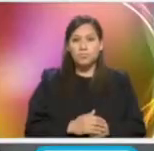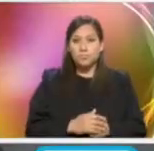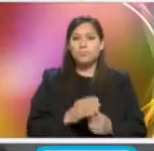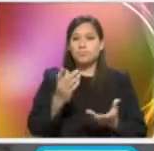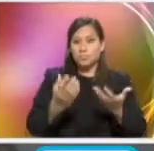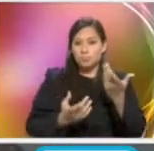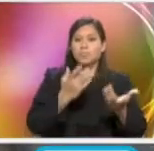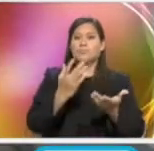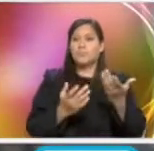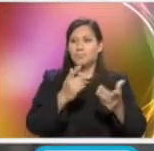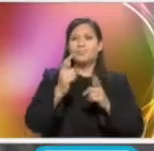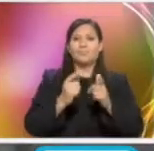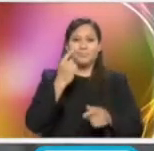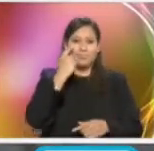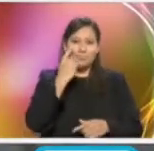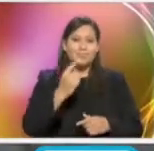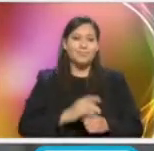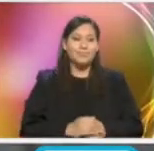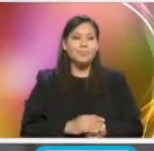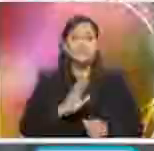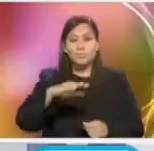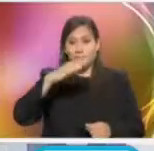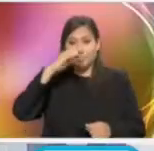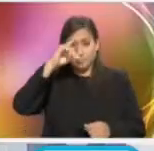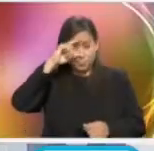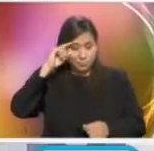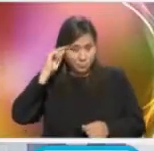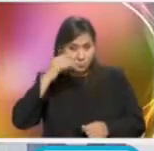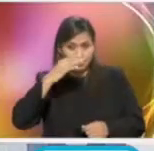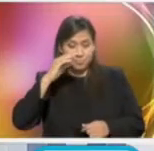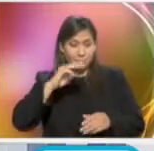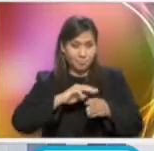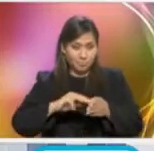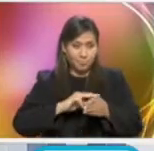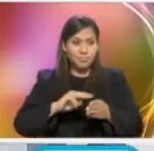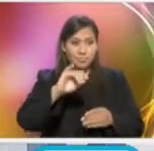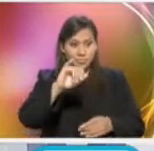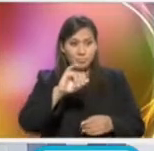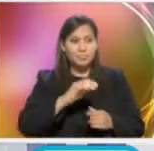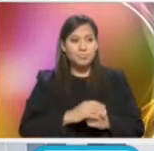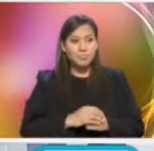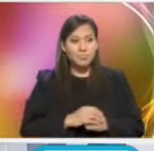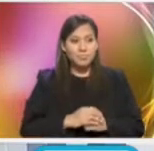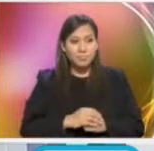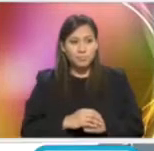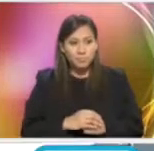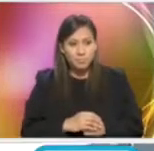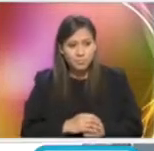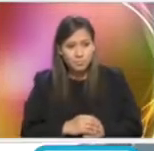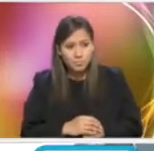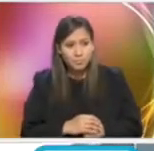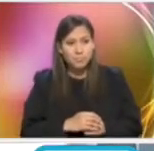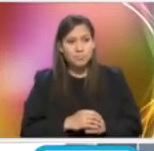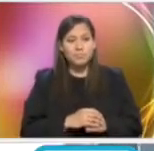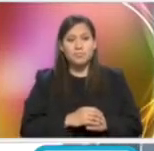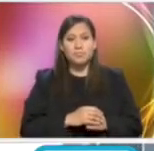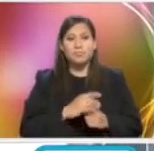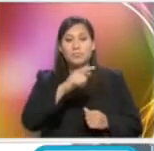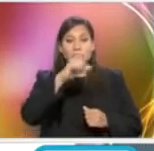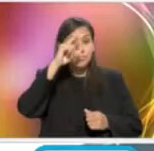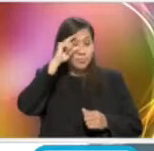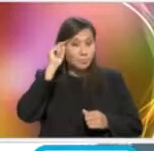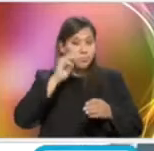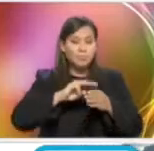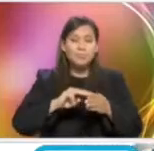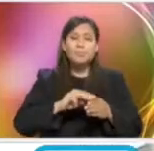así. Oye, Ya pasote. que el epazote también les iba a comentar, pónganselo al final, el epazote suelta mucho sabor y es de sabor muy,